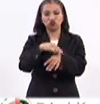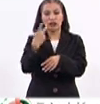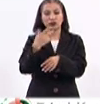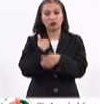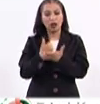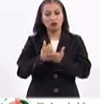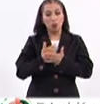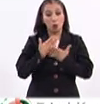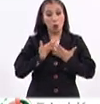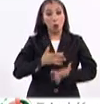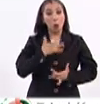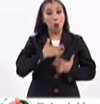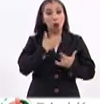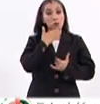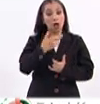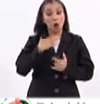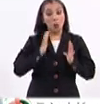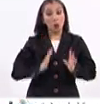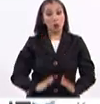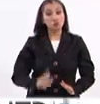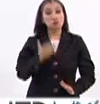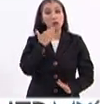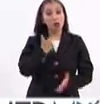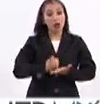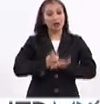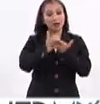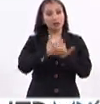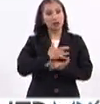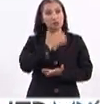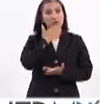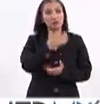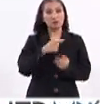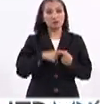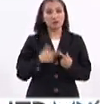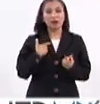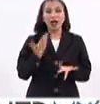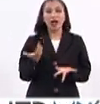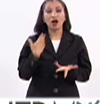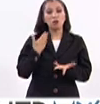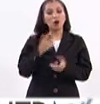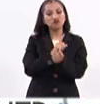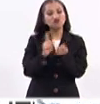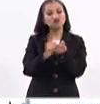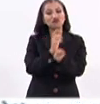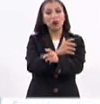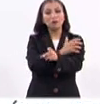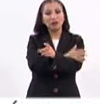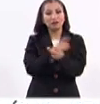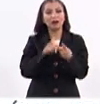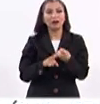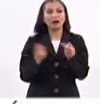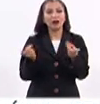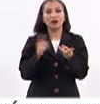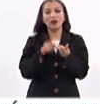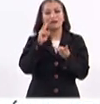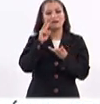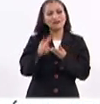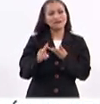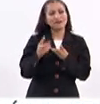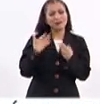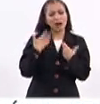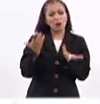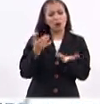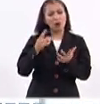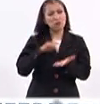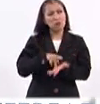esos beneficios que tiene en su propio cuerpo. El que se sienta bien, el que se conviva con sus demás compañeros, el que vea que está